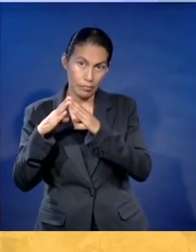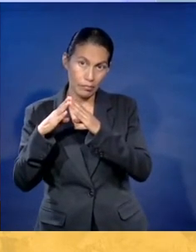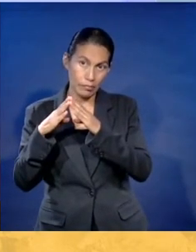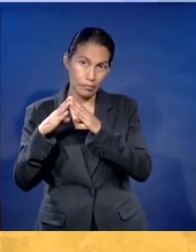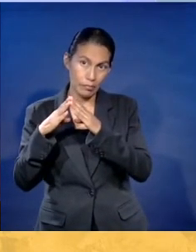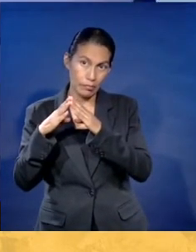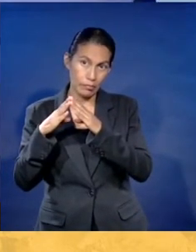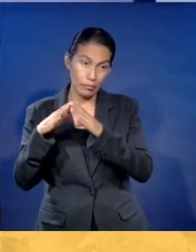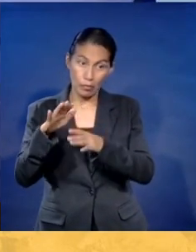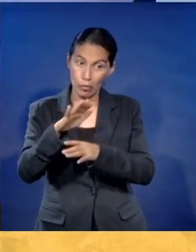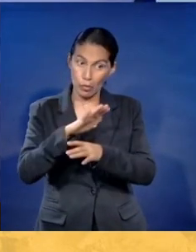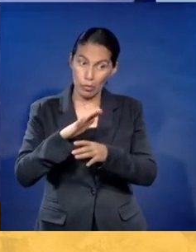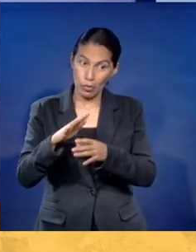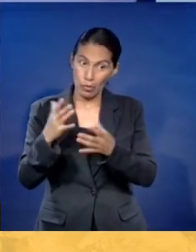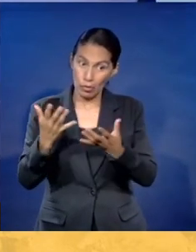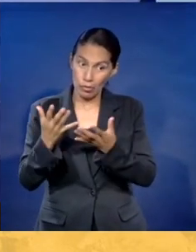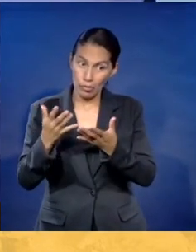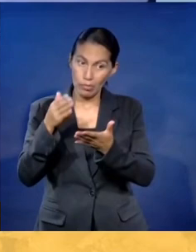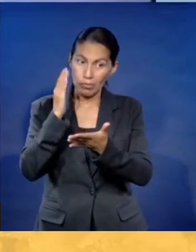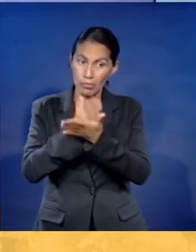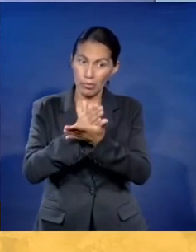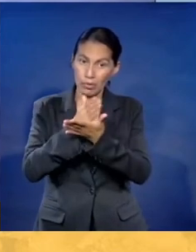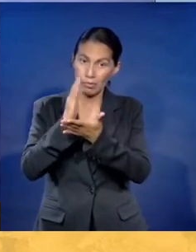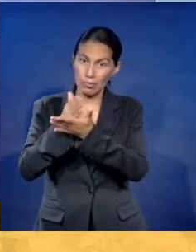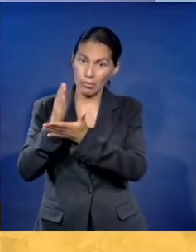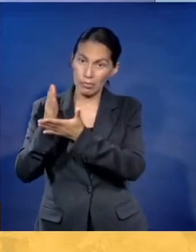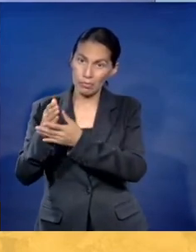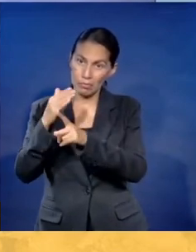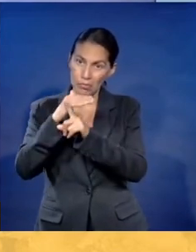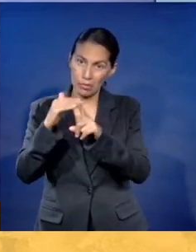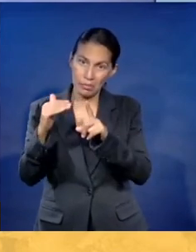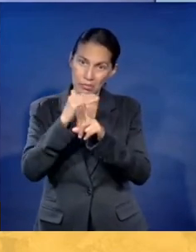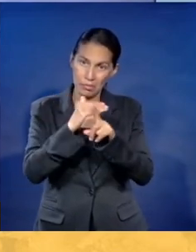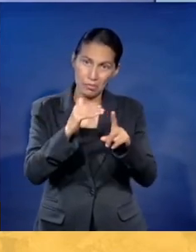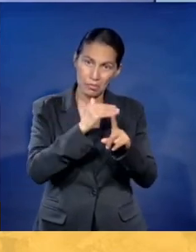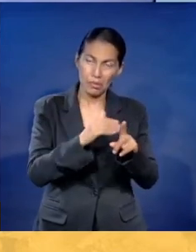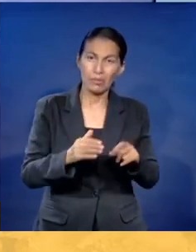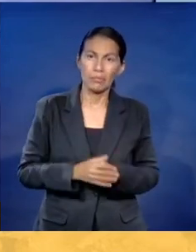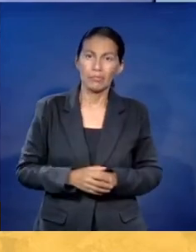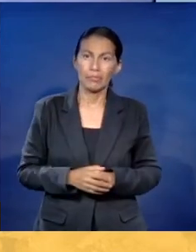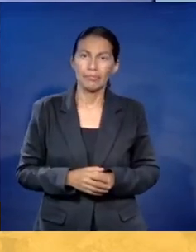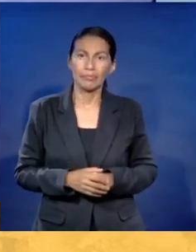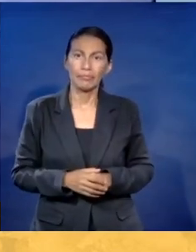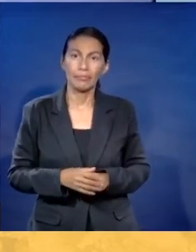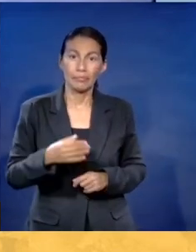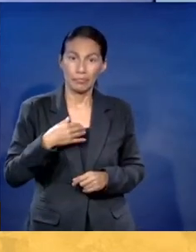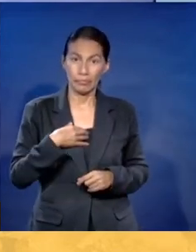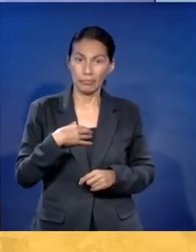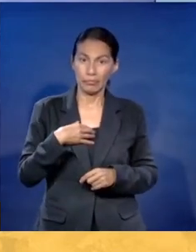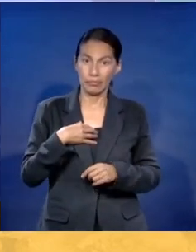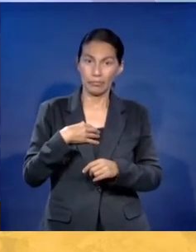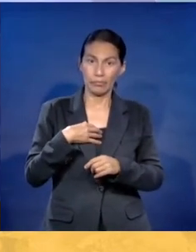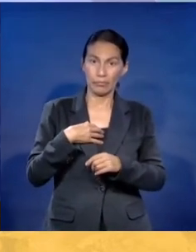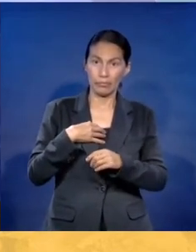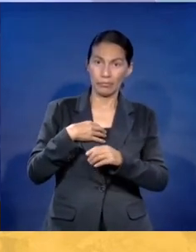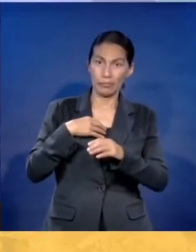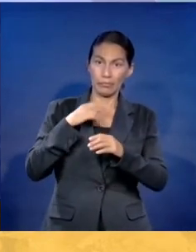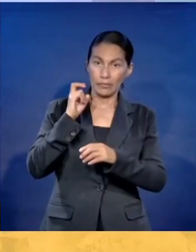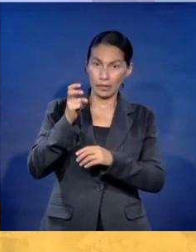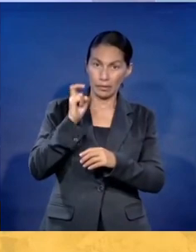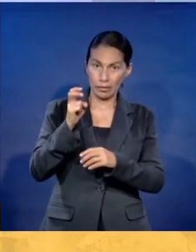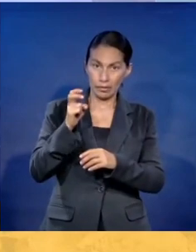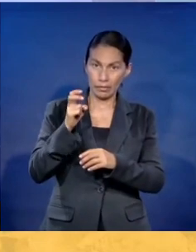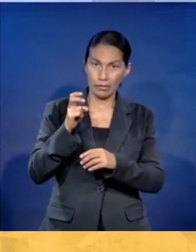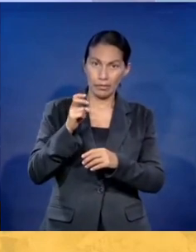y todo lo que hagamos nos vamos a Mitades de ganancias yo voy a poner el transporte los